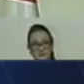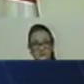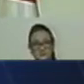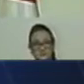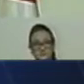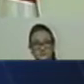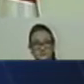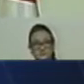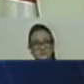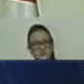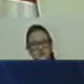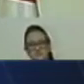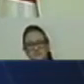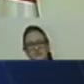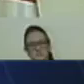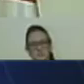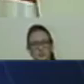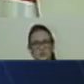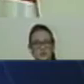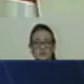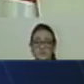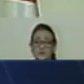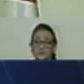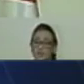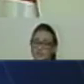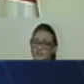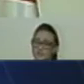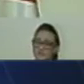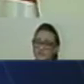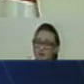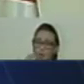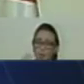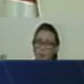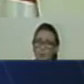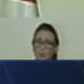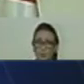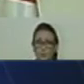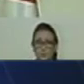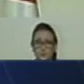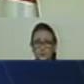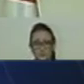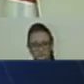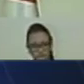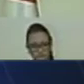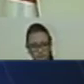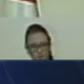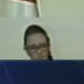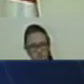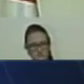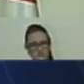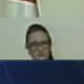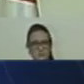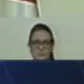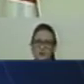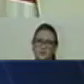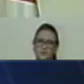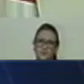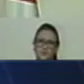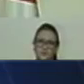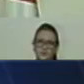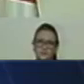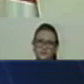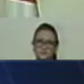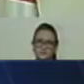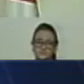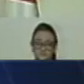Todo lo digo porque Venezuela tiene que defender con orgullo su sistema electoral. Y hoy de